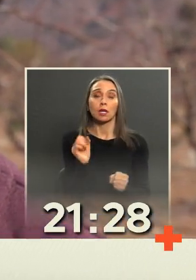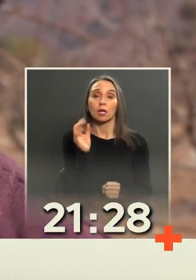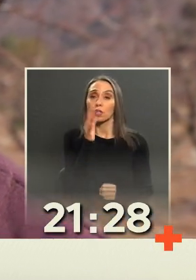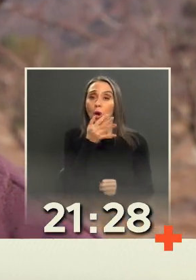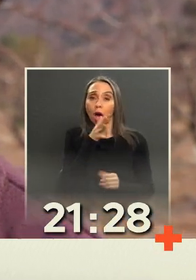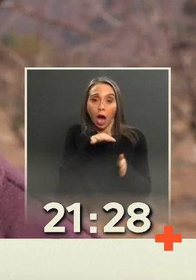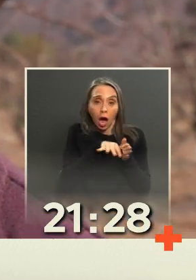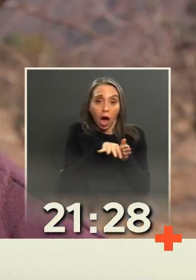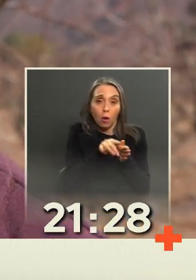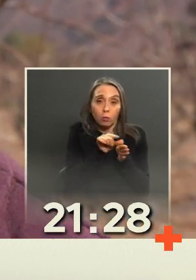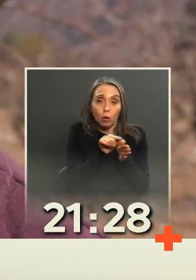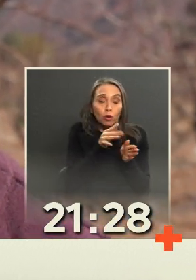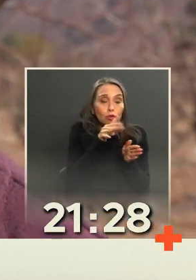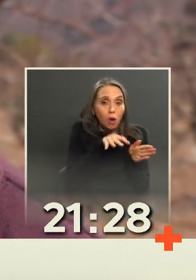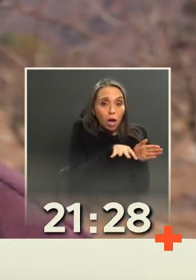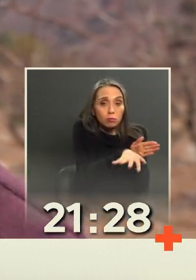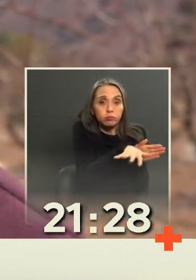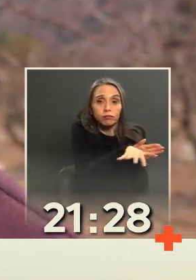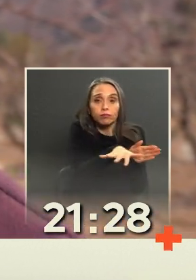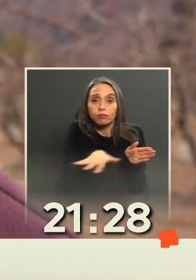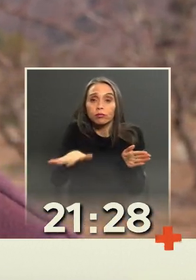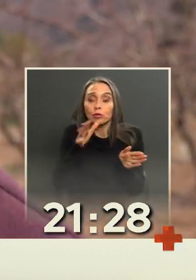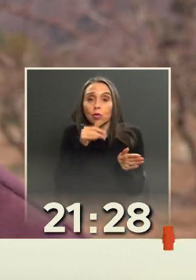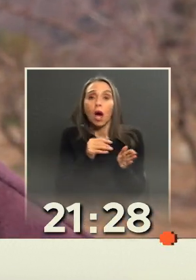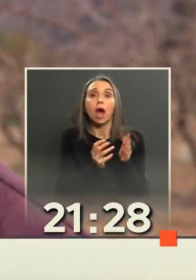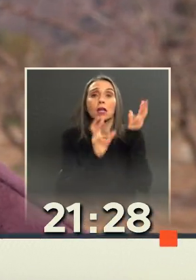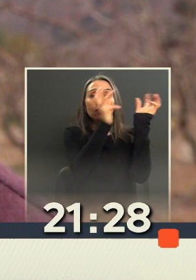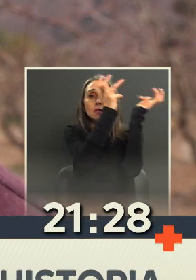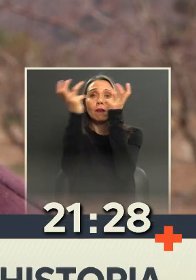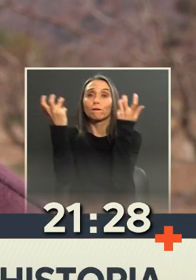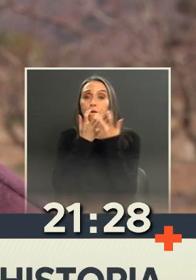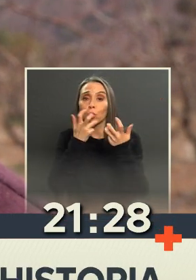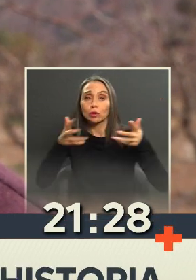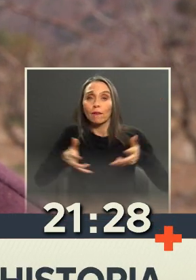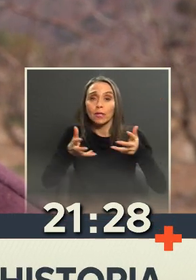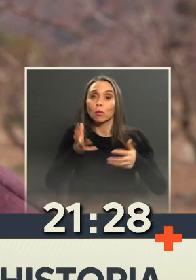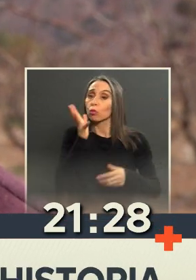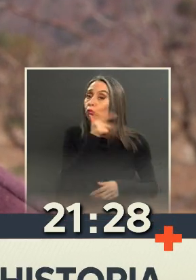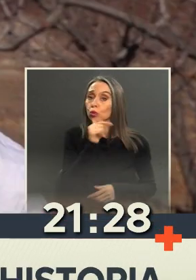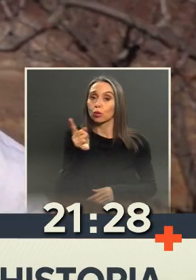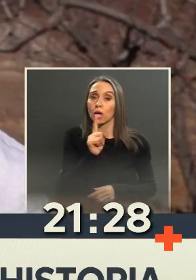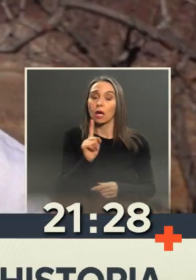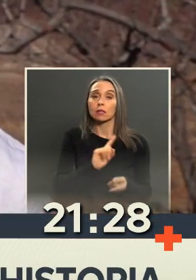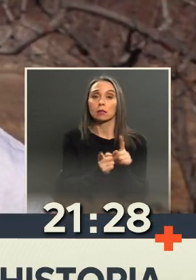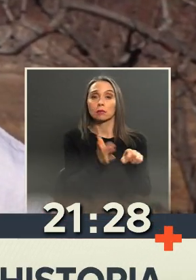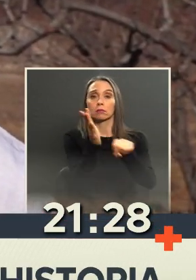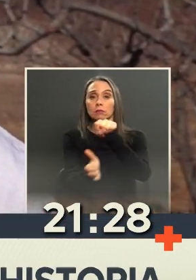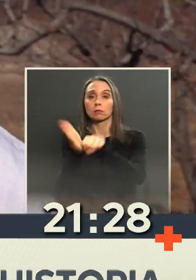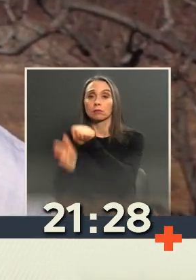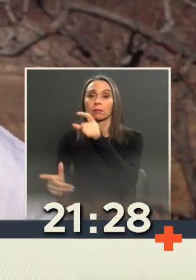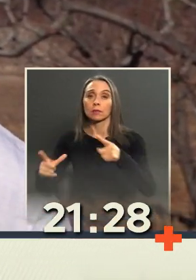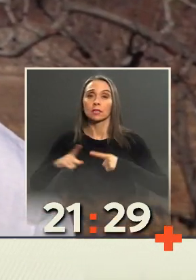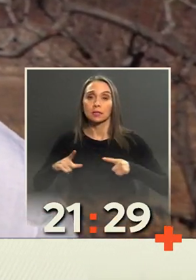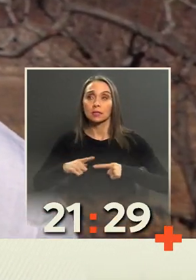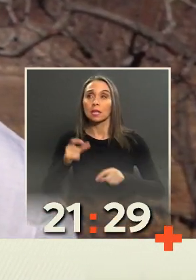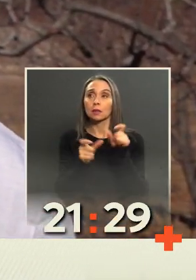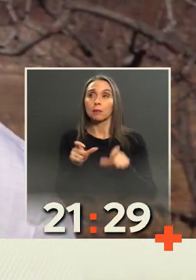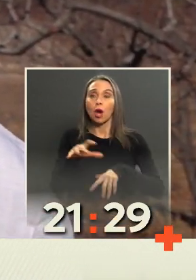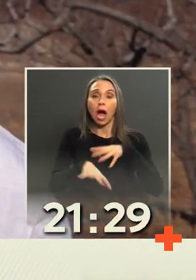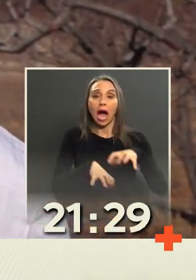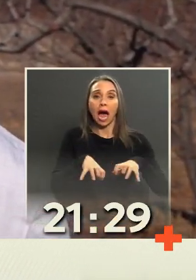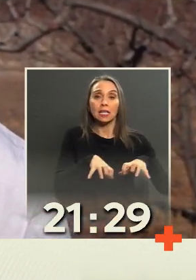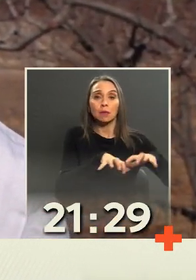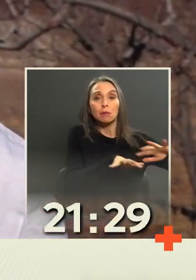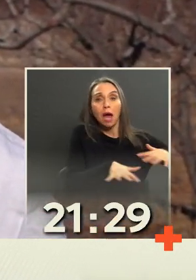por lo tanto no hay producción y eso significa que haya de cesantía la gente envía a sus animales para la cordillera